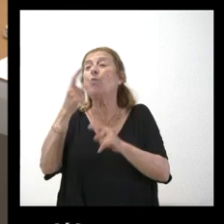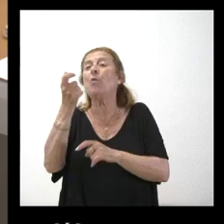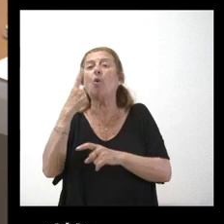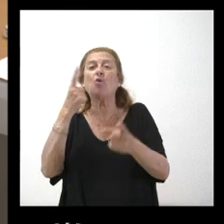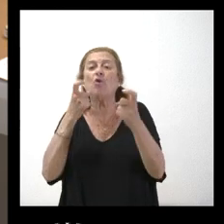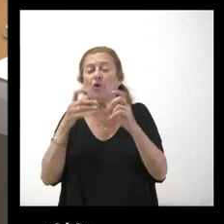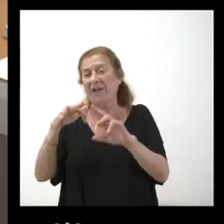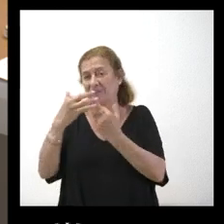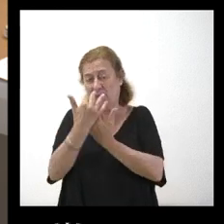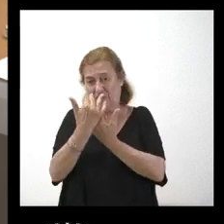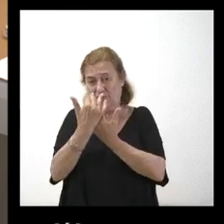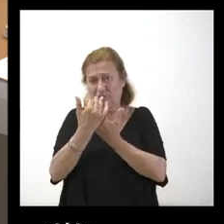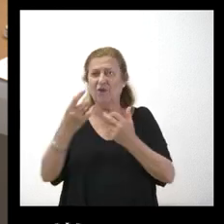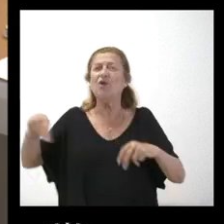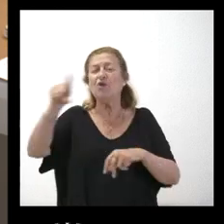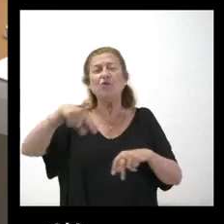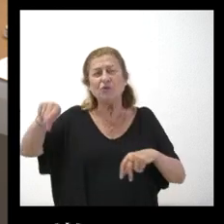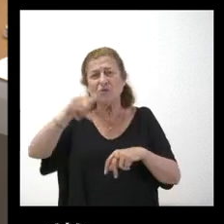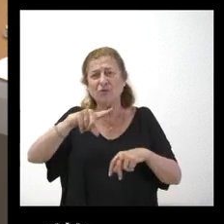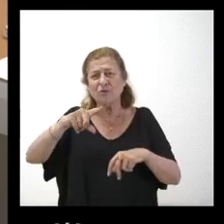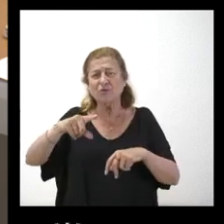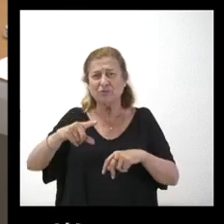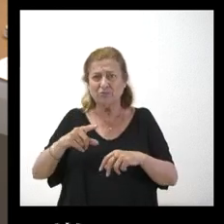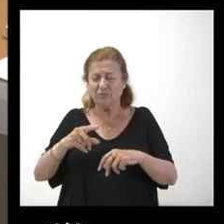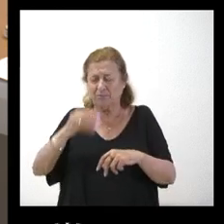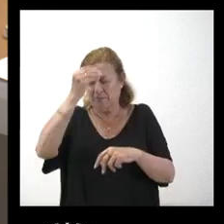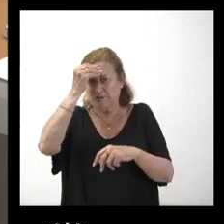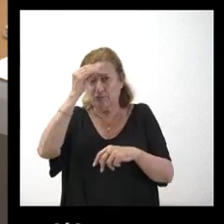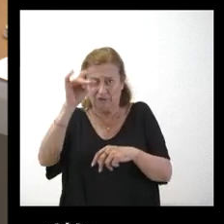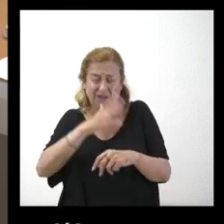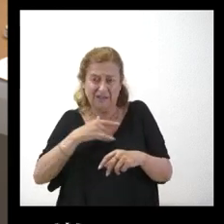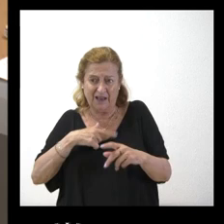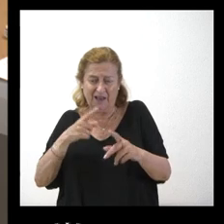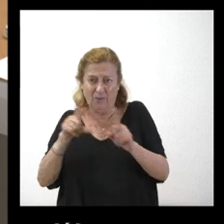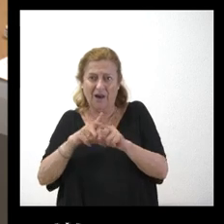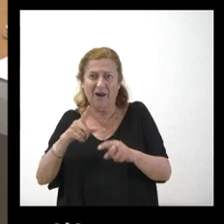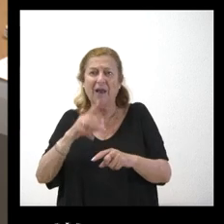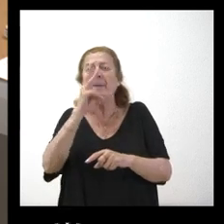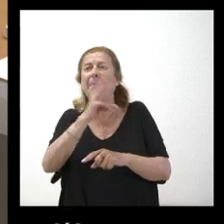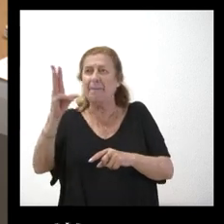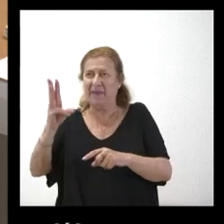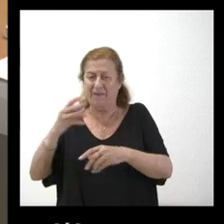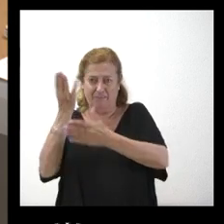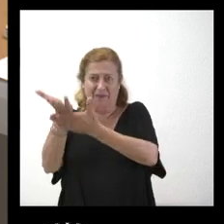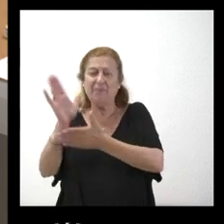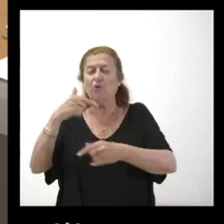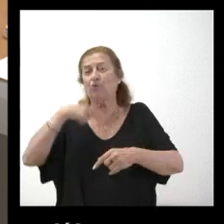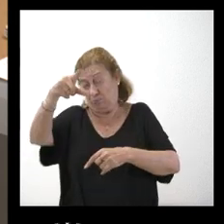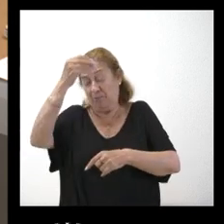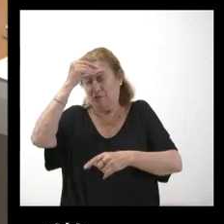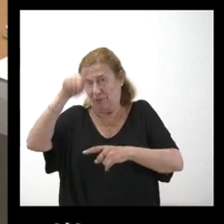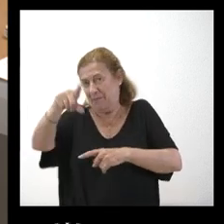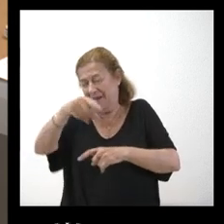esta situación ustedes eh secundan imagino esta petición del partido popular pero me gustaría saber